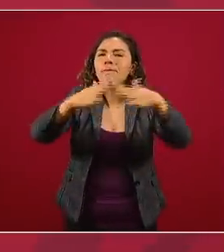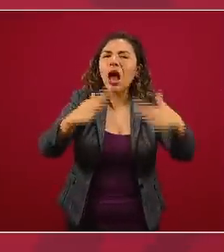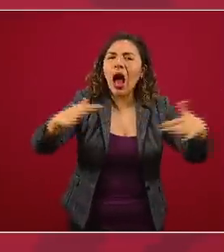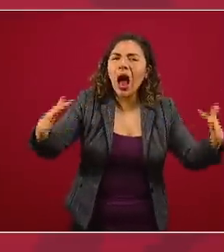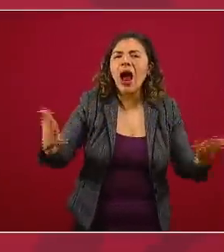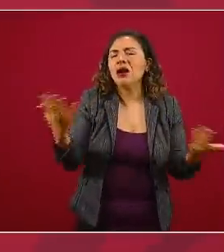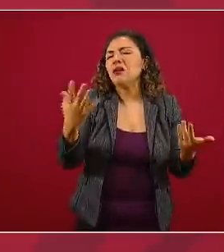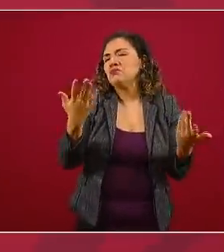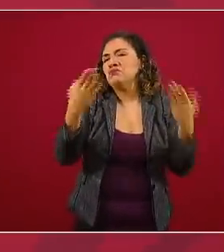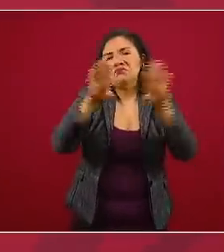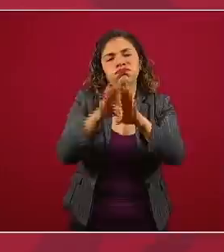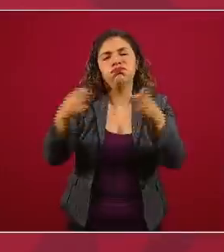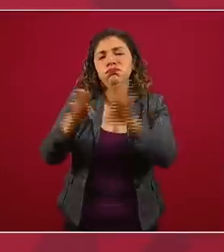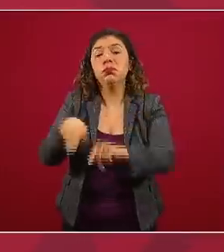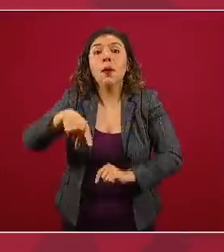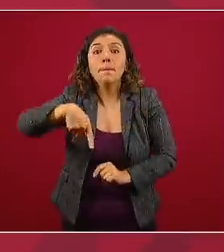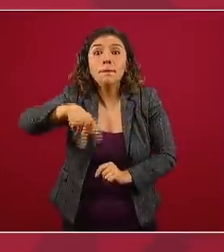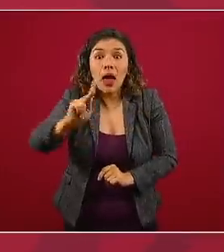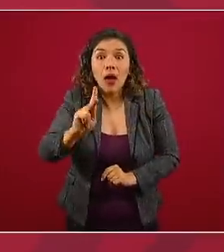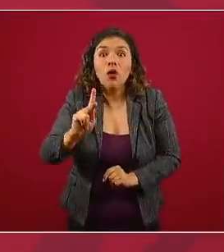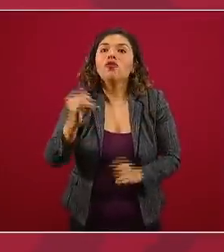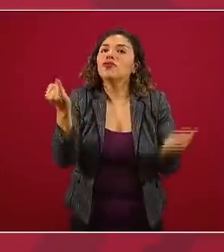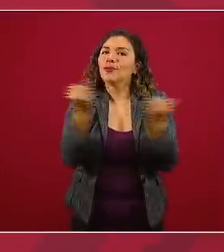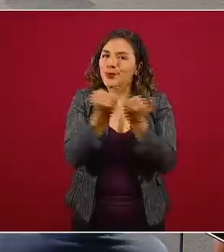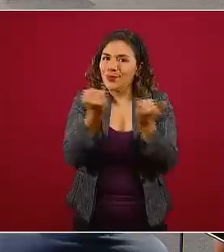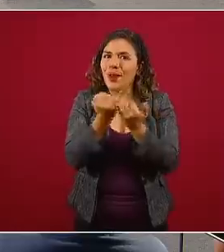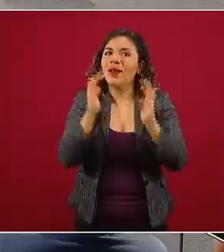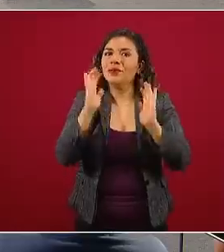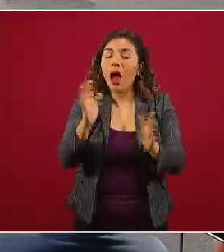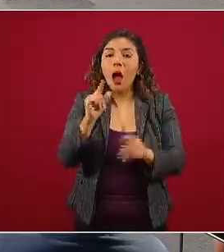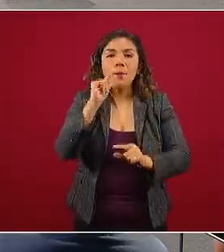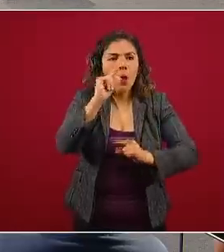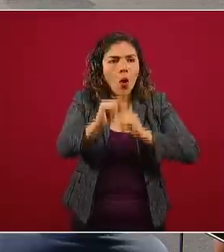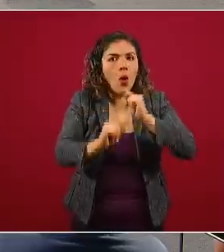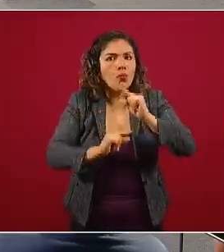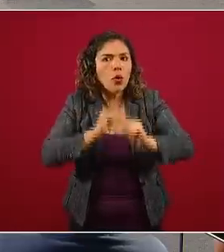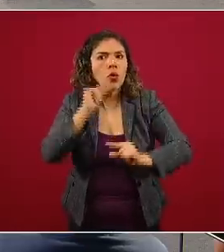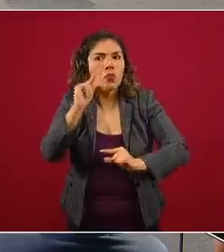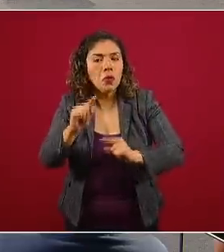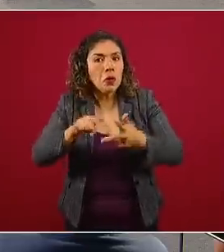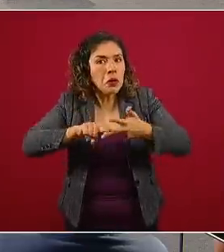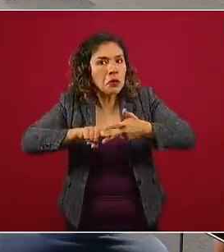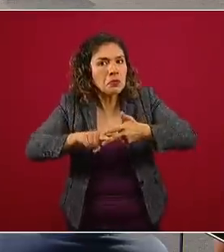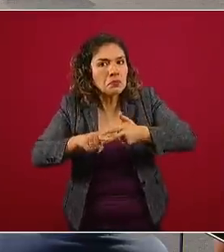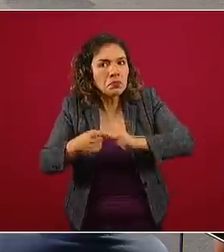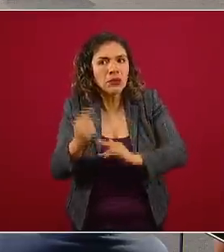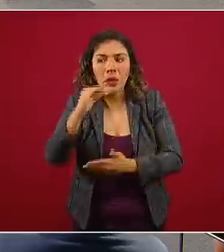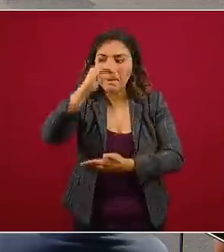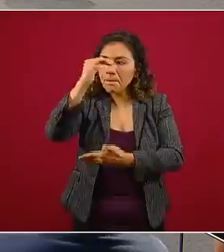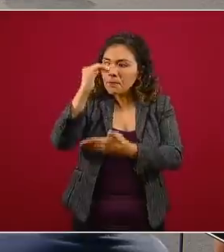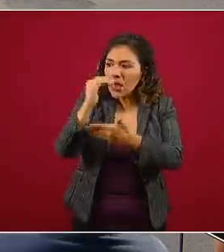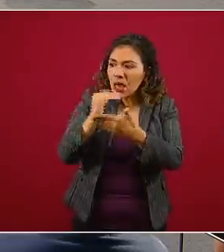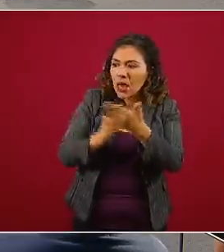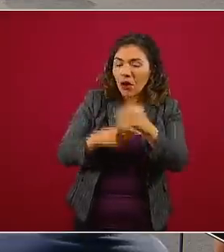pero ya también en la medida de que va bajando